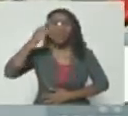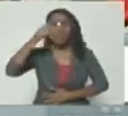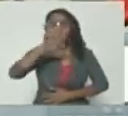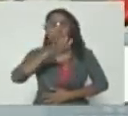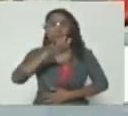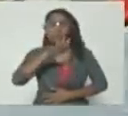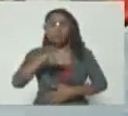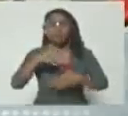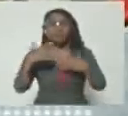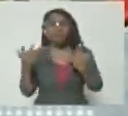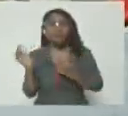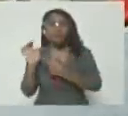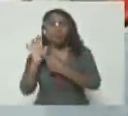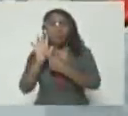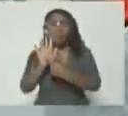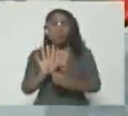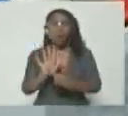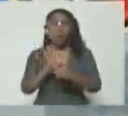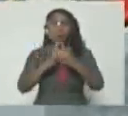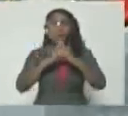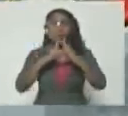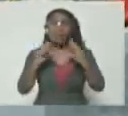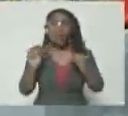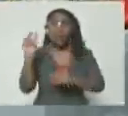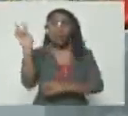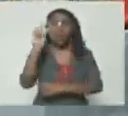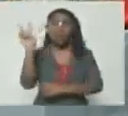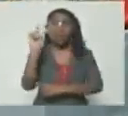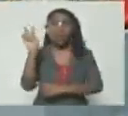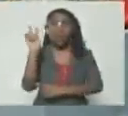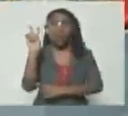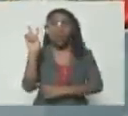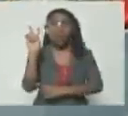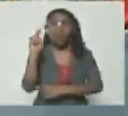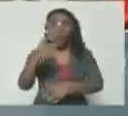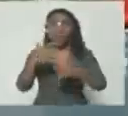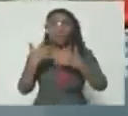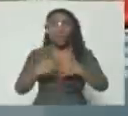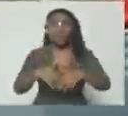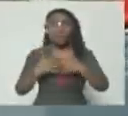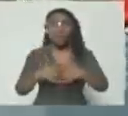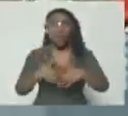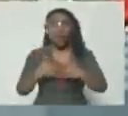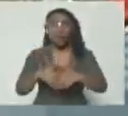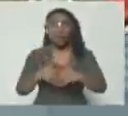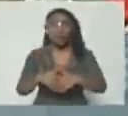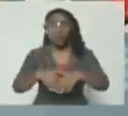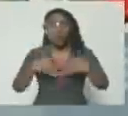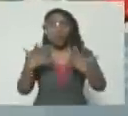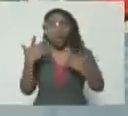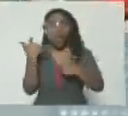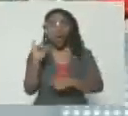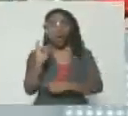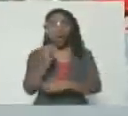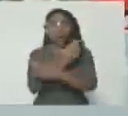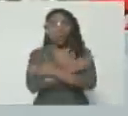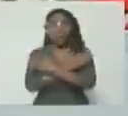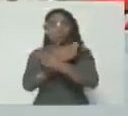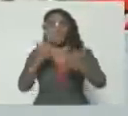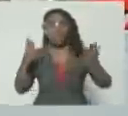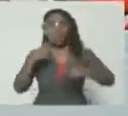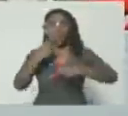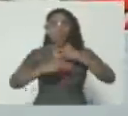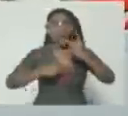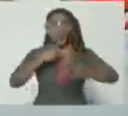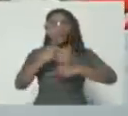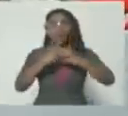A todos los venezolanos, empresarios que están dispuestos a producir